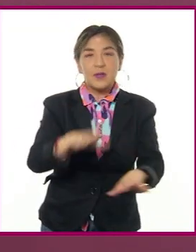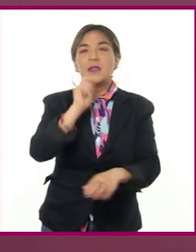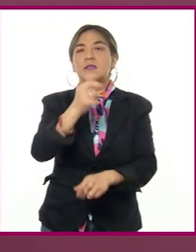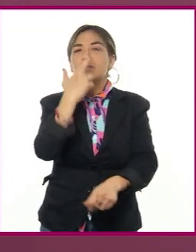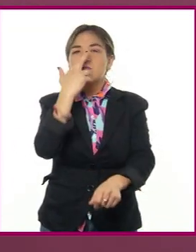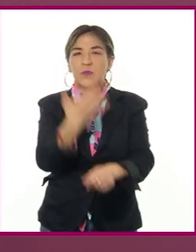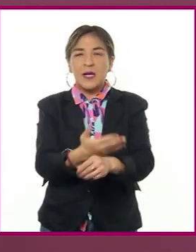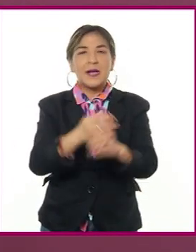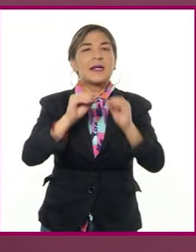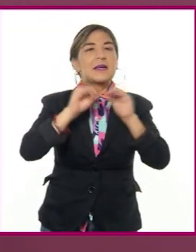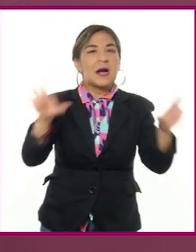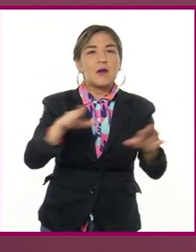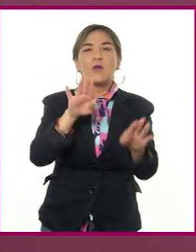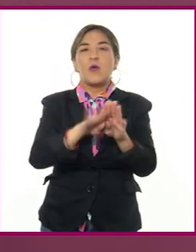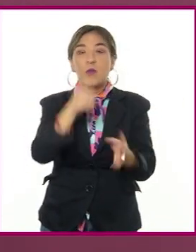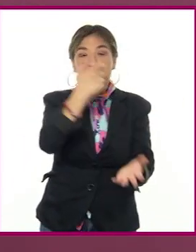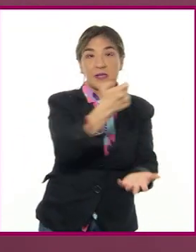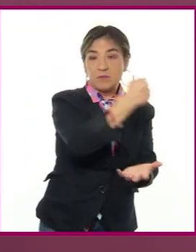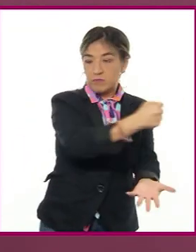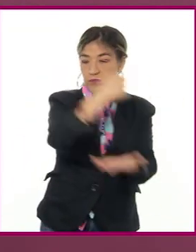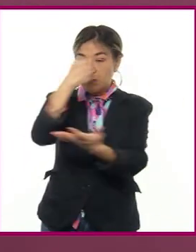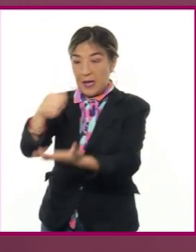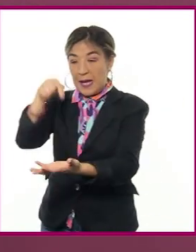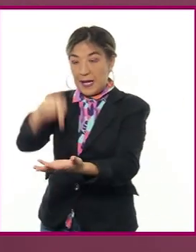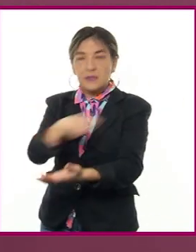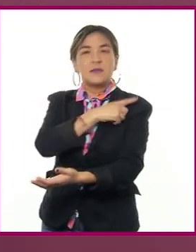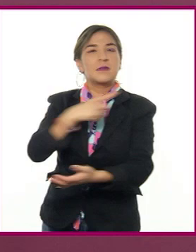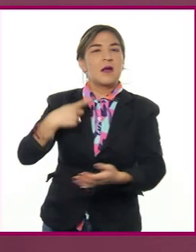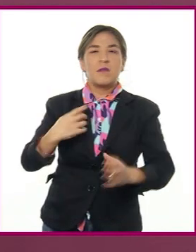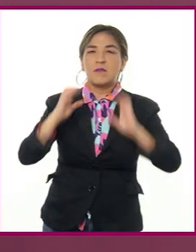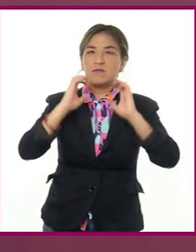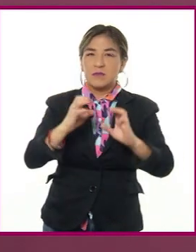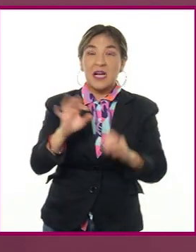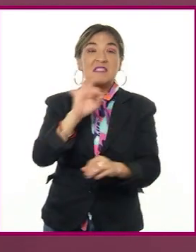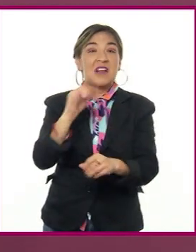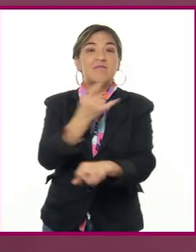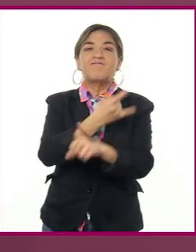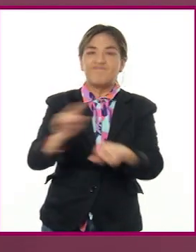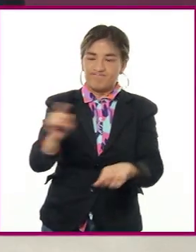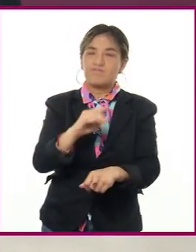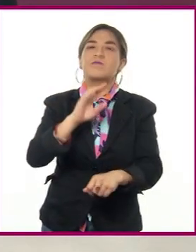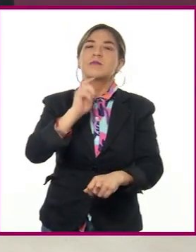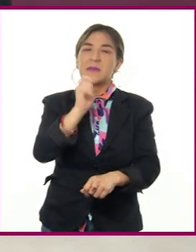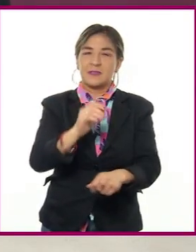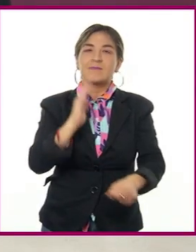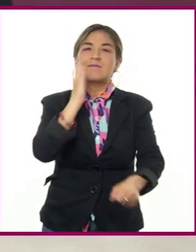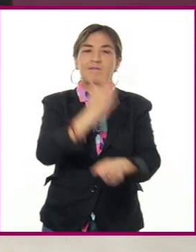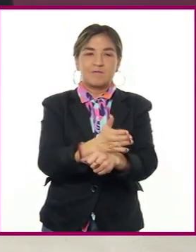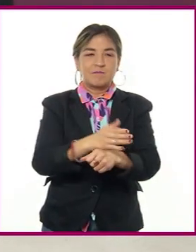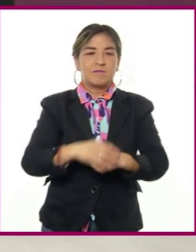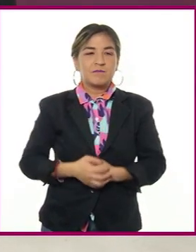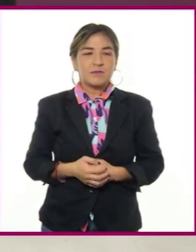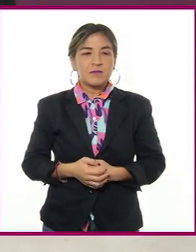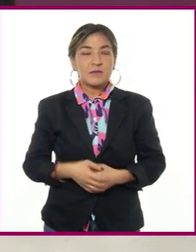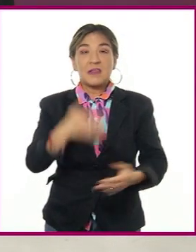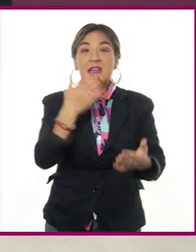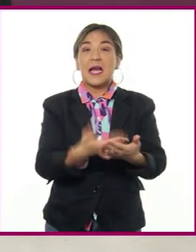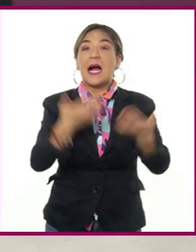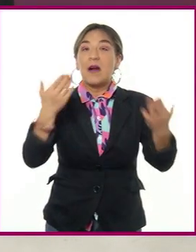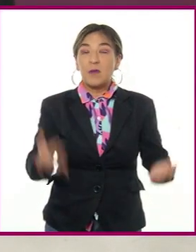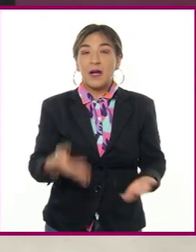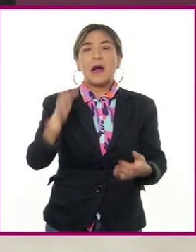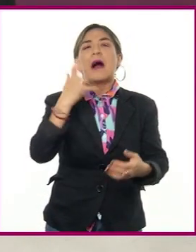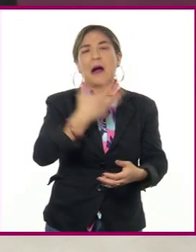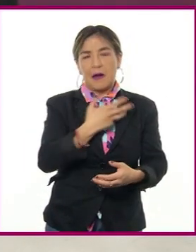públicos, eliminando cualquier discrecionalidad indebida en su aplicación. Aunque actualmente contamos